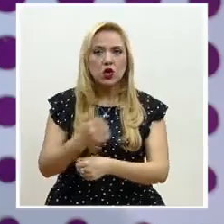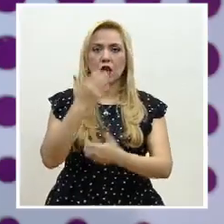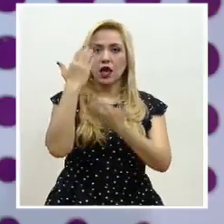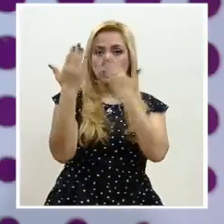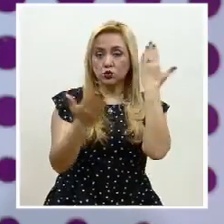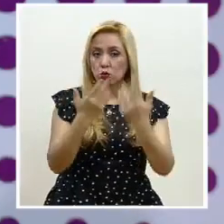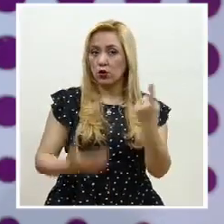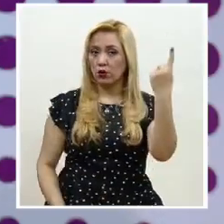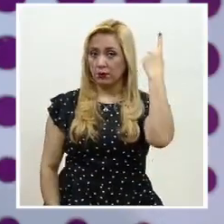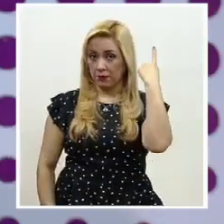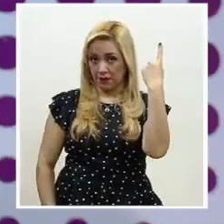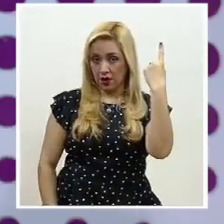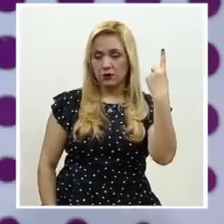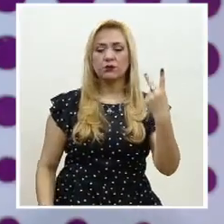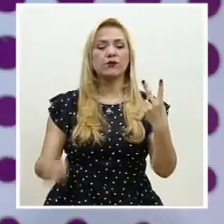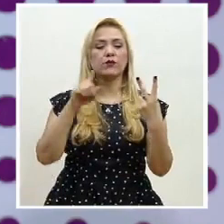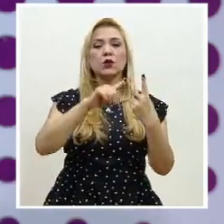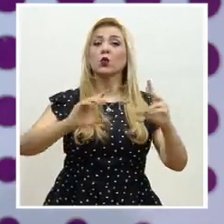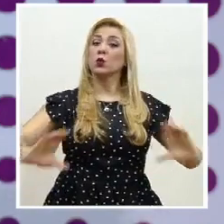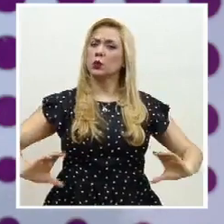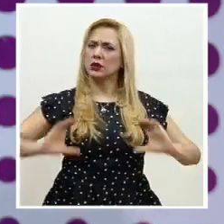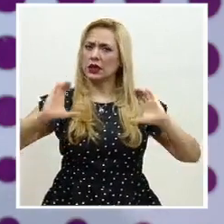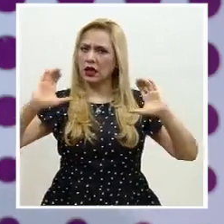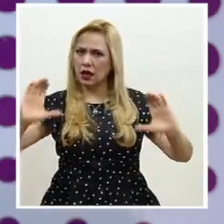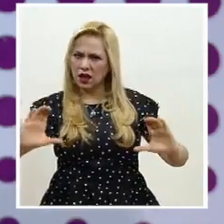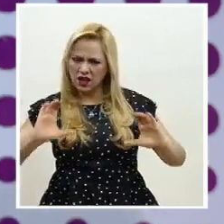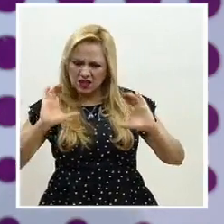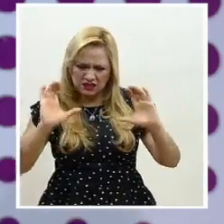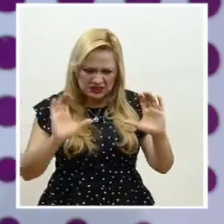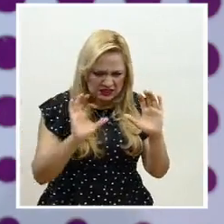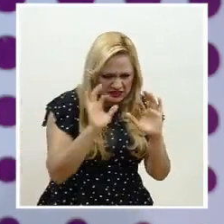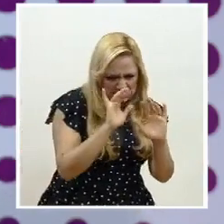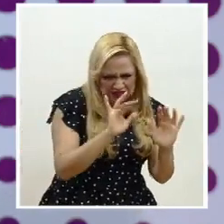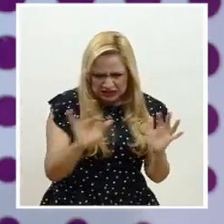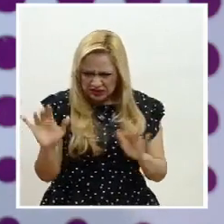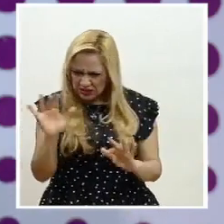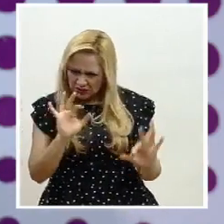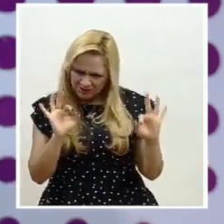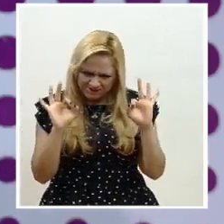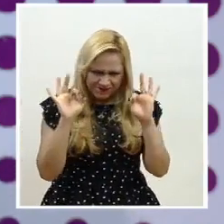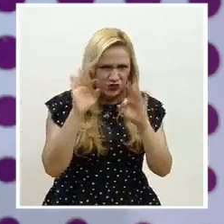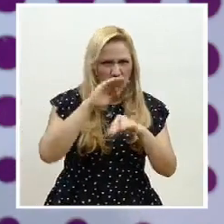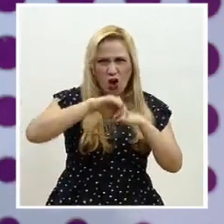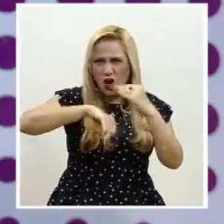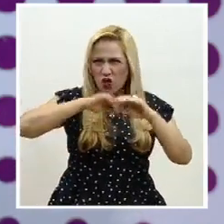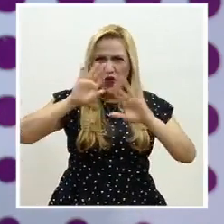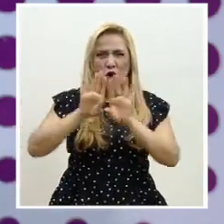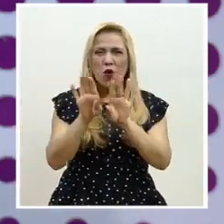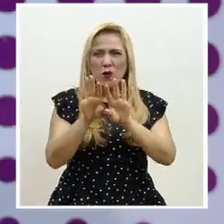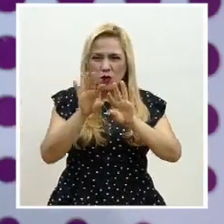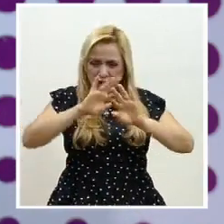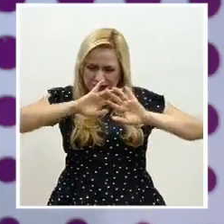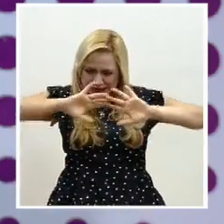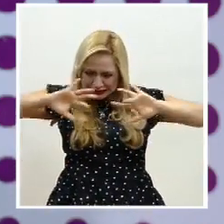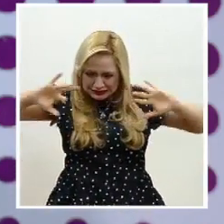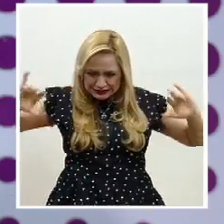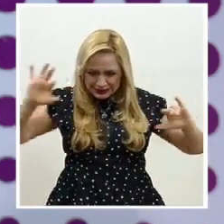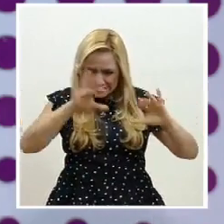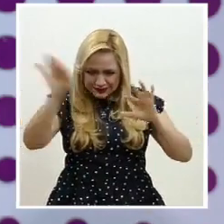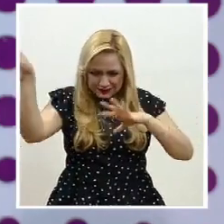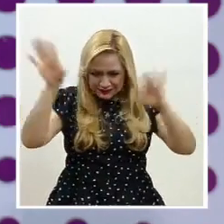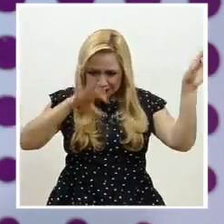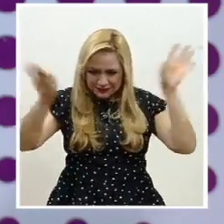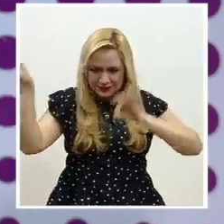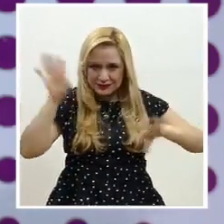luego, tiene que ser una persona cautelosa, minuciosa en el trabajo que hace y desde luego va a